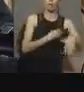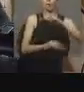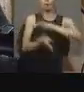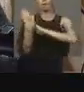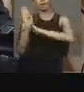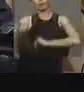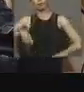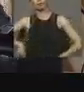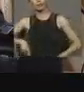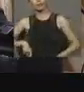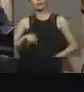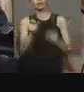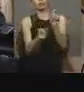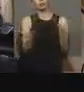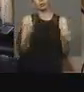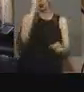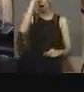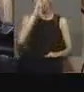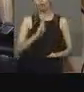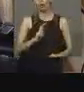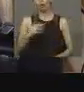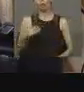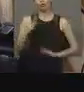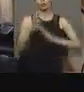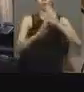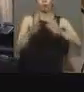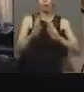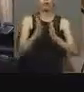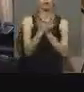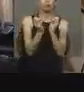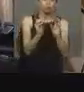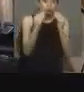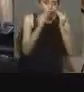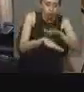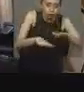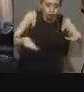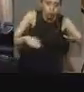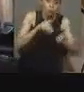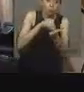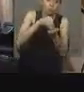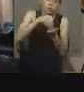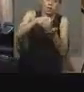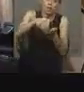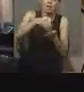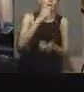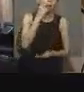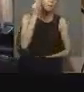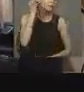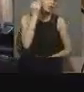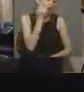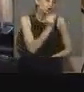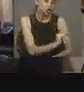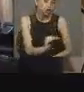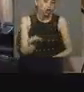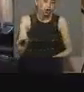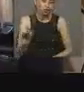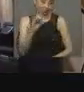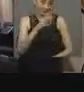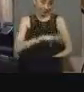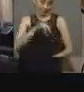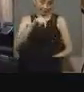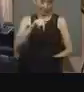rol tremendamente fundamental protegiendo, cuidando y educando a miles y miles de niños y niñas en nuestro país. Y